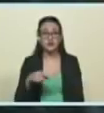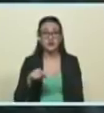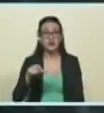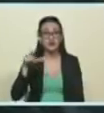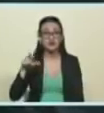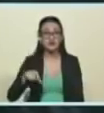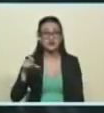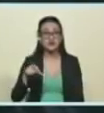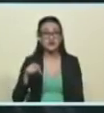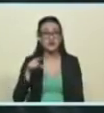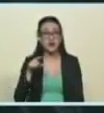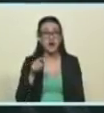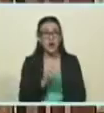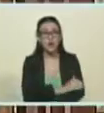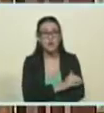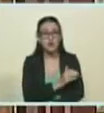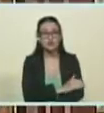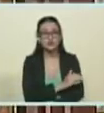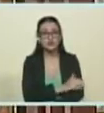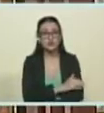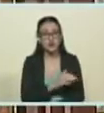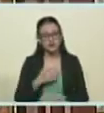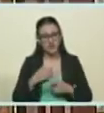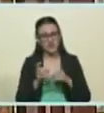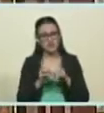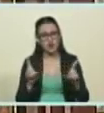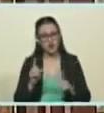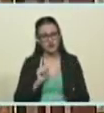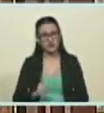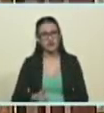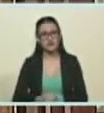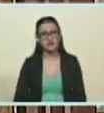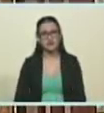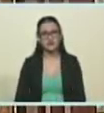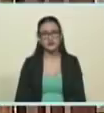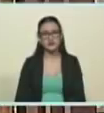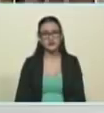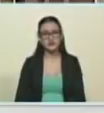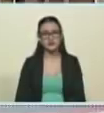necesita una oposición democrática,